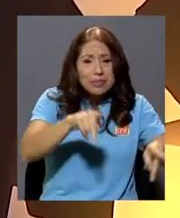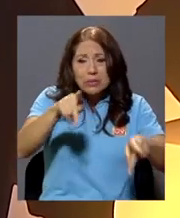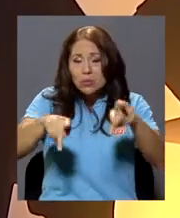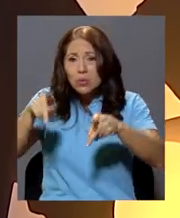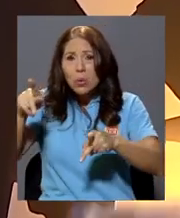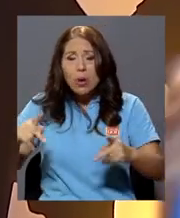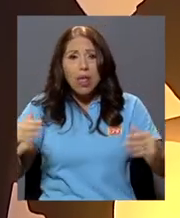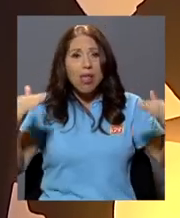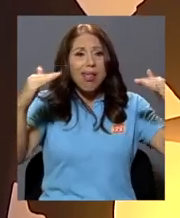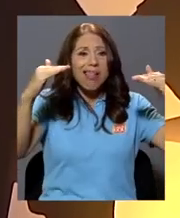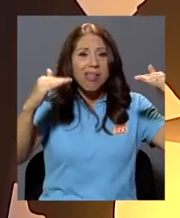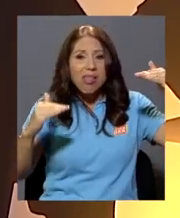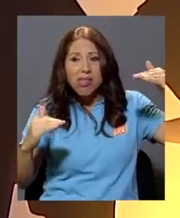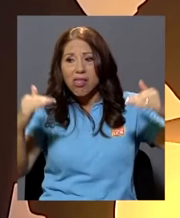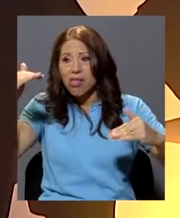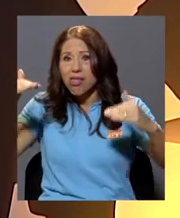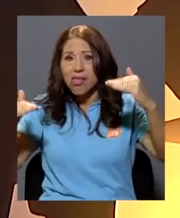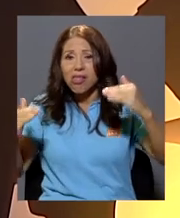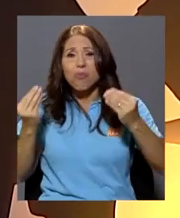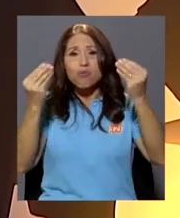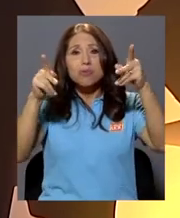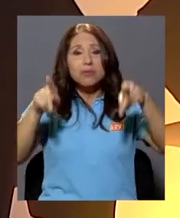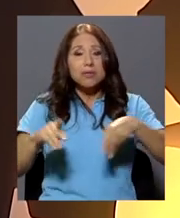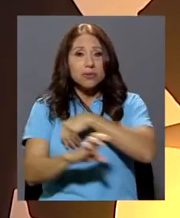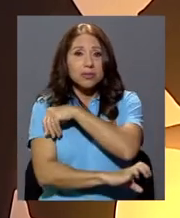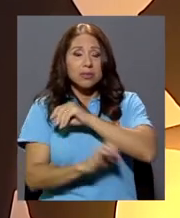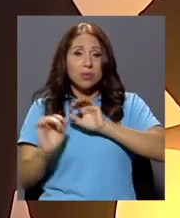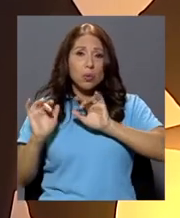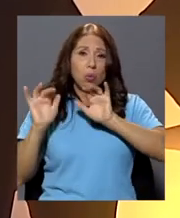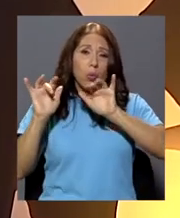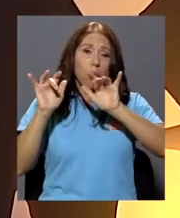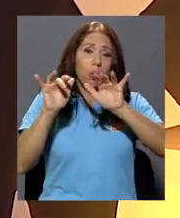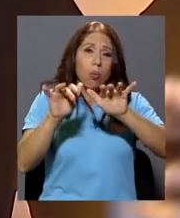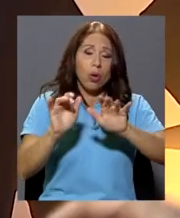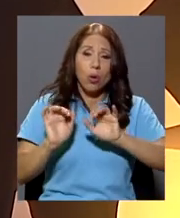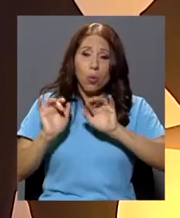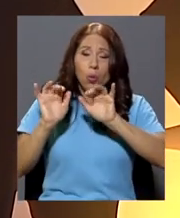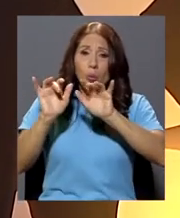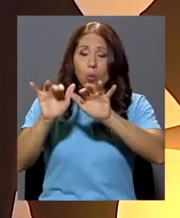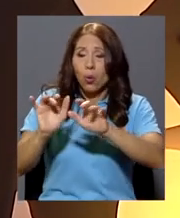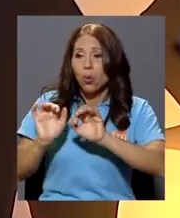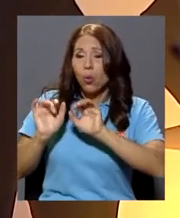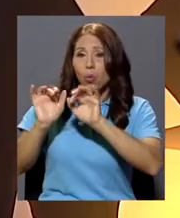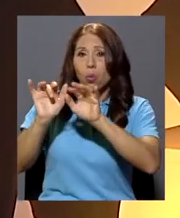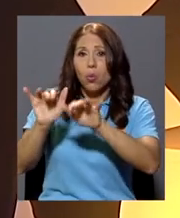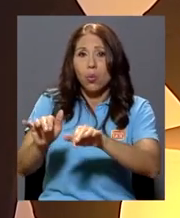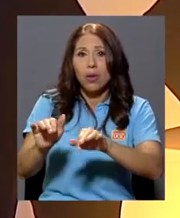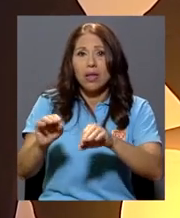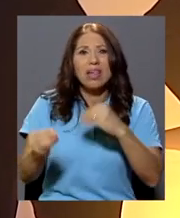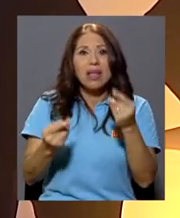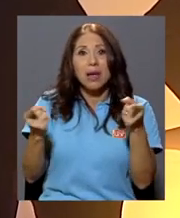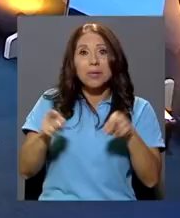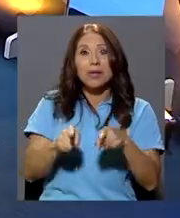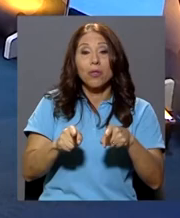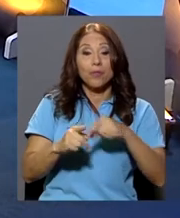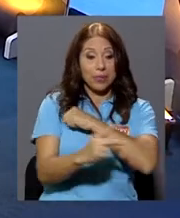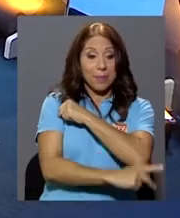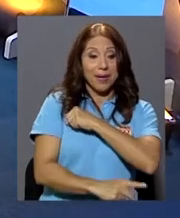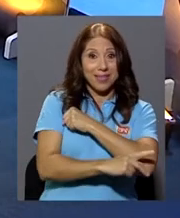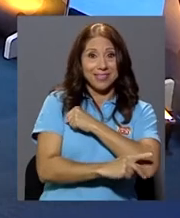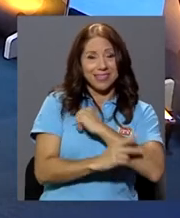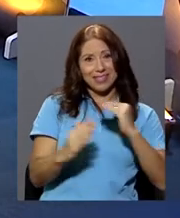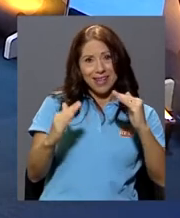olas migrantes ha provocado sistemáticamente en las casas que reciben a esos